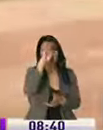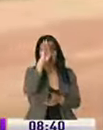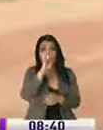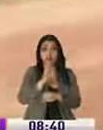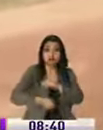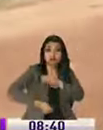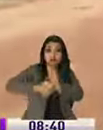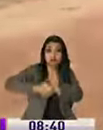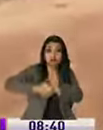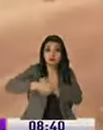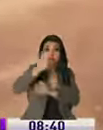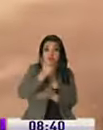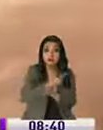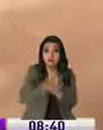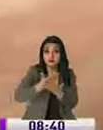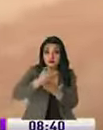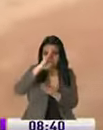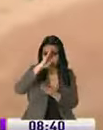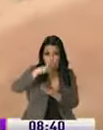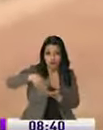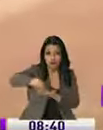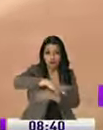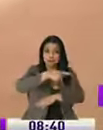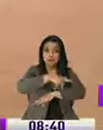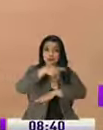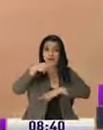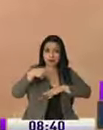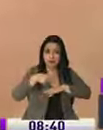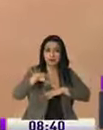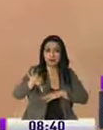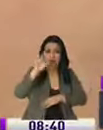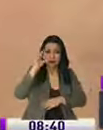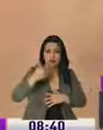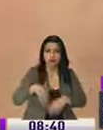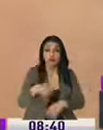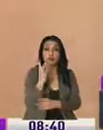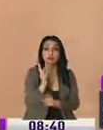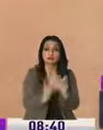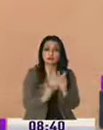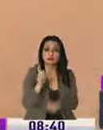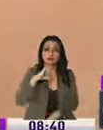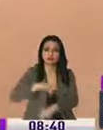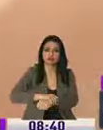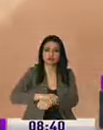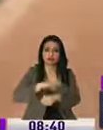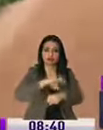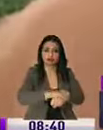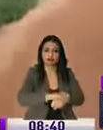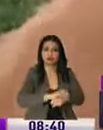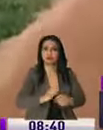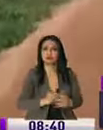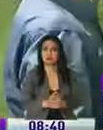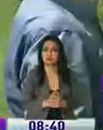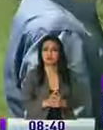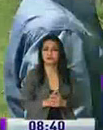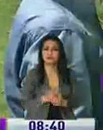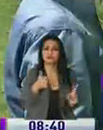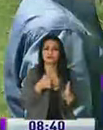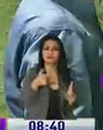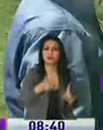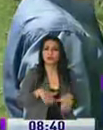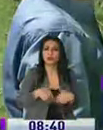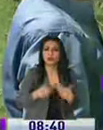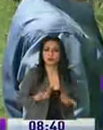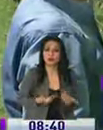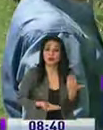3 semanas, agentes de la DINASET de la subzona Pichincha han logrado la captura de 2 sospechosos. Forma cómo se perpetró el crimen, se trataría